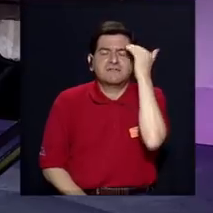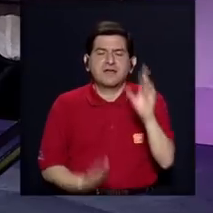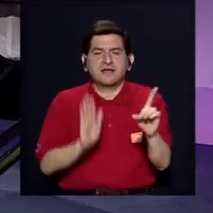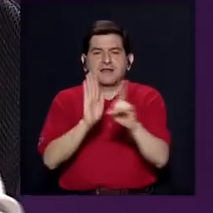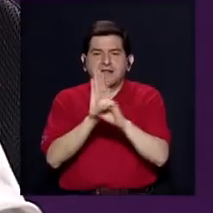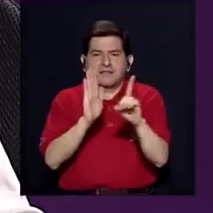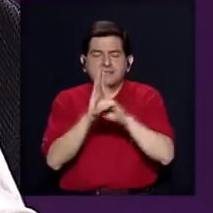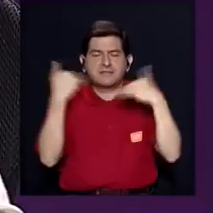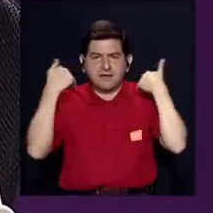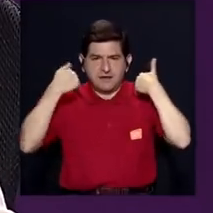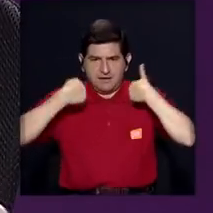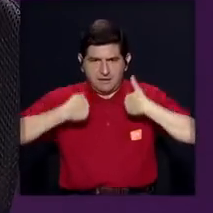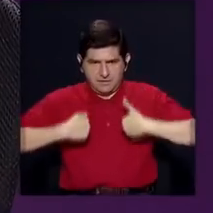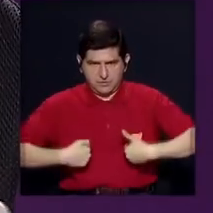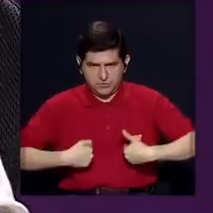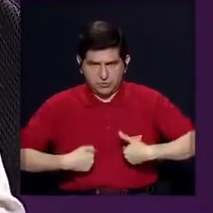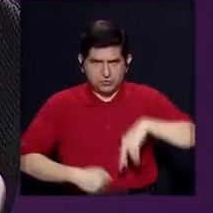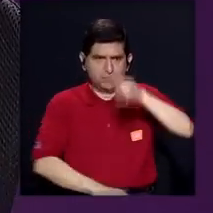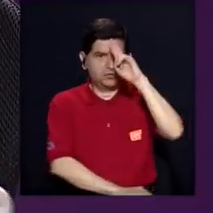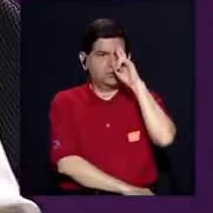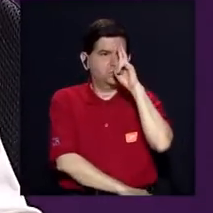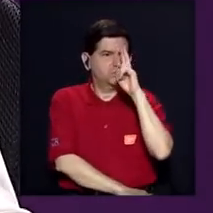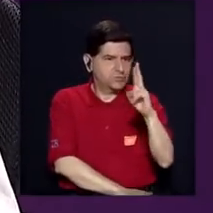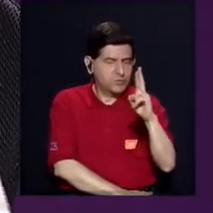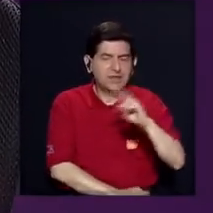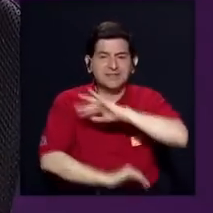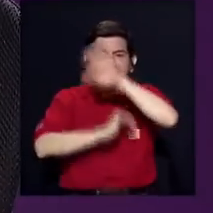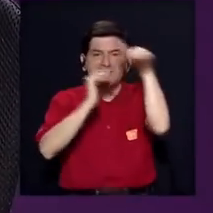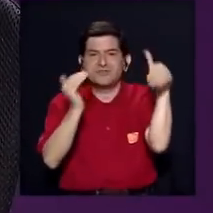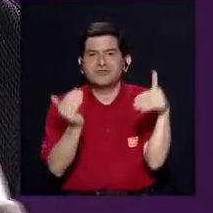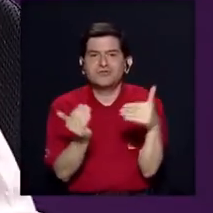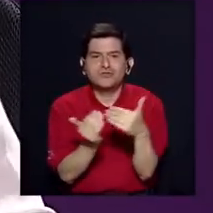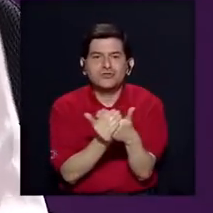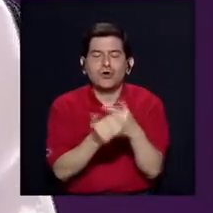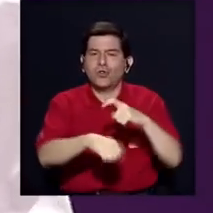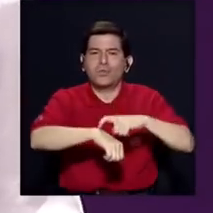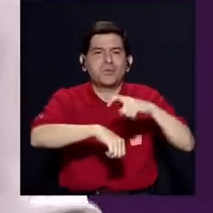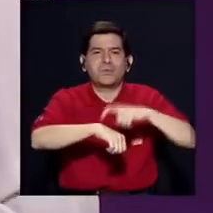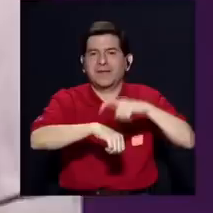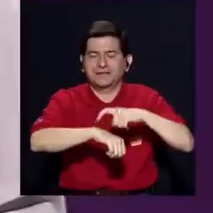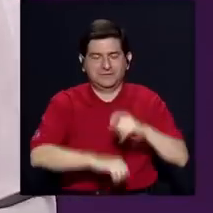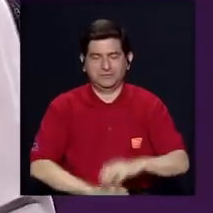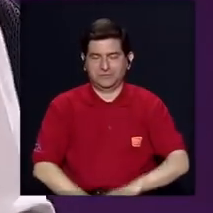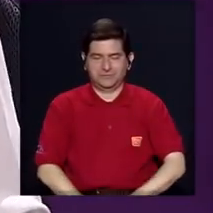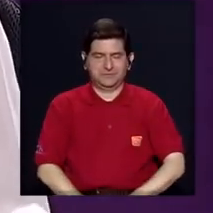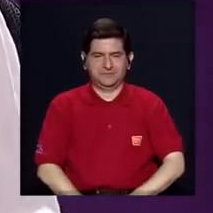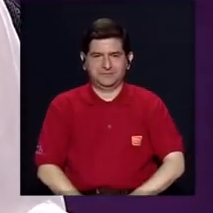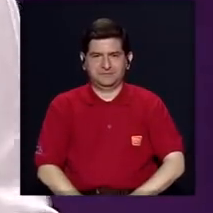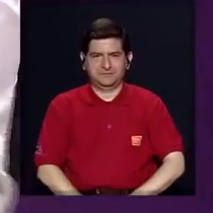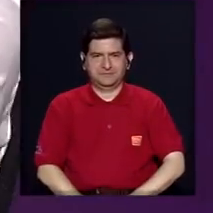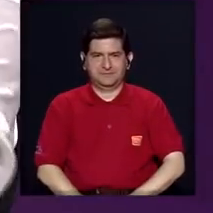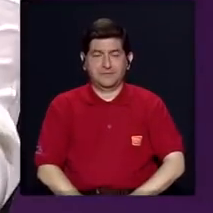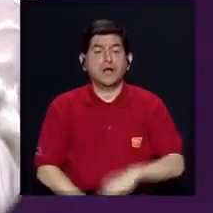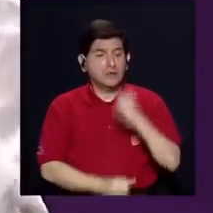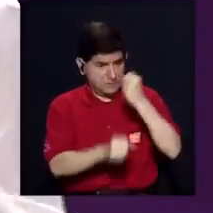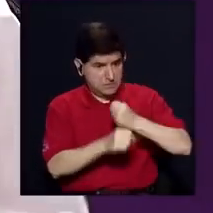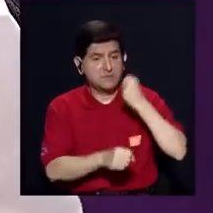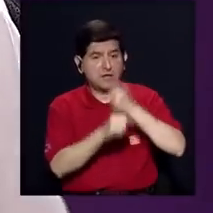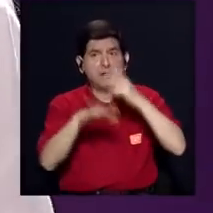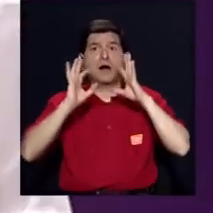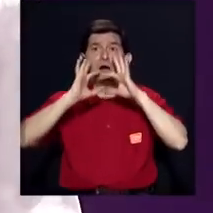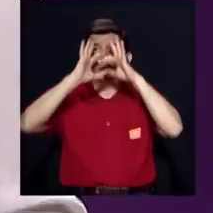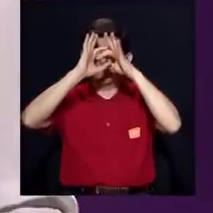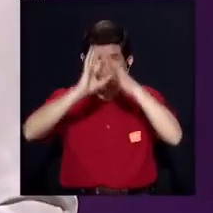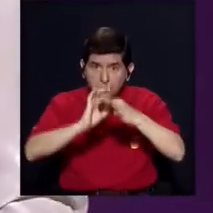derechos humanos se respetan todos todos los momentos del día es decir vamos a trabajar de la